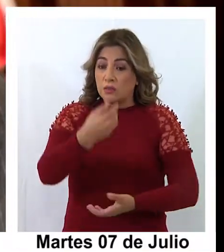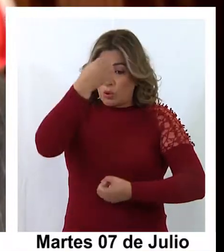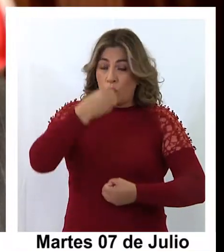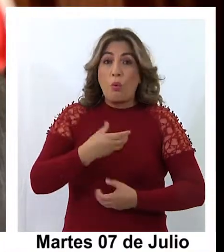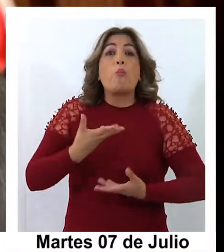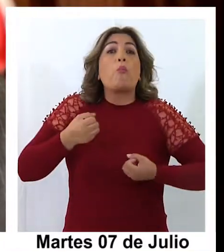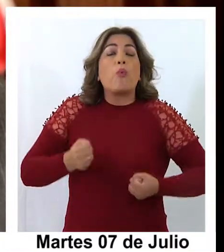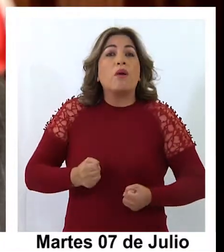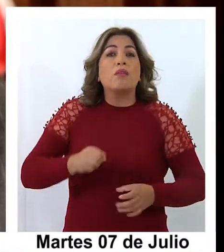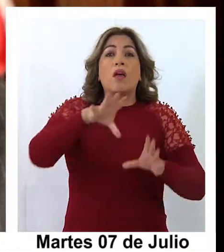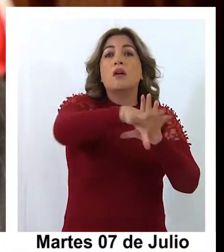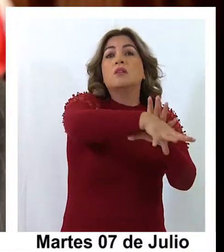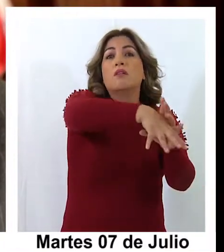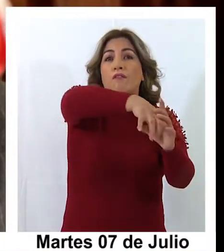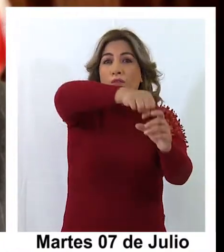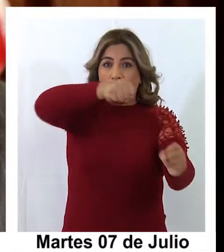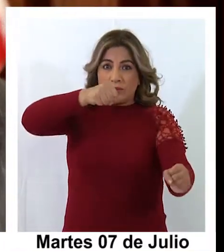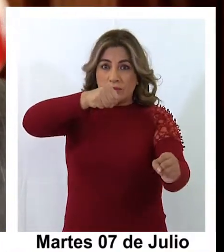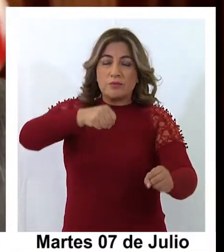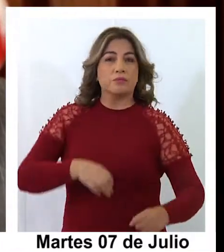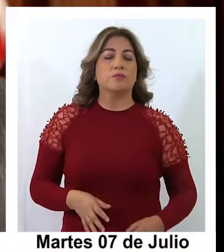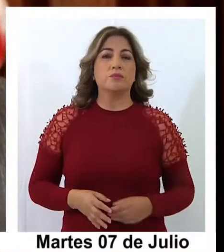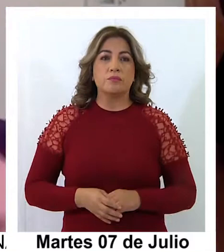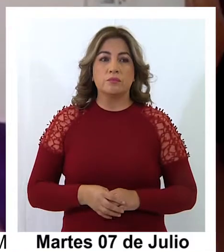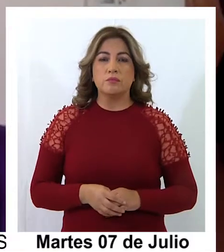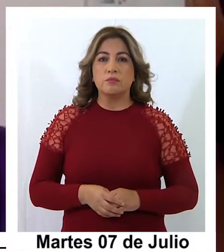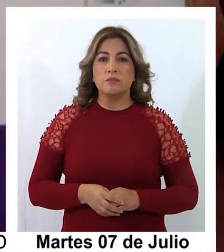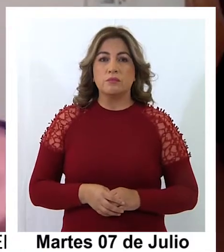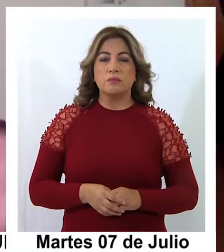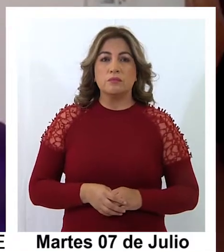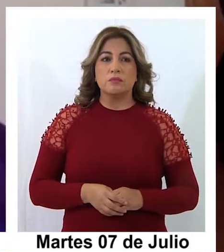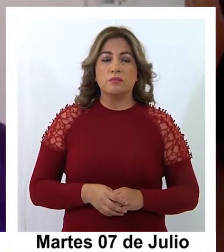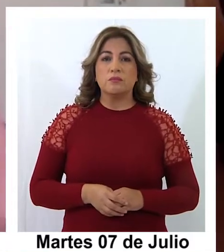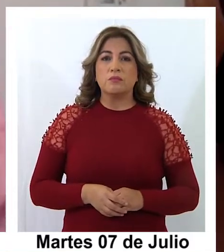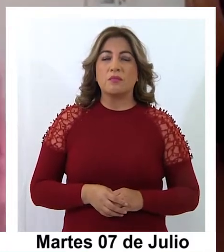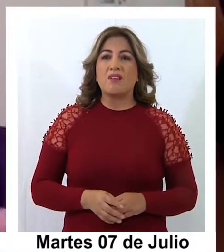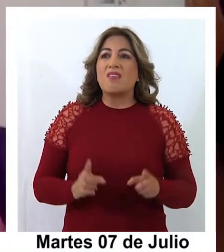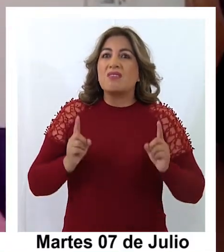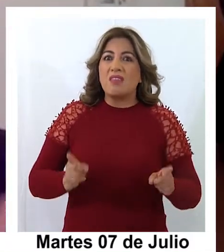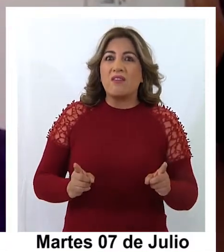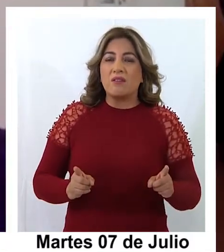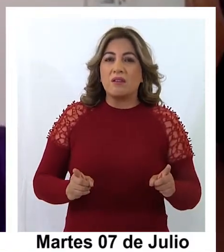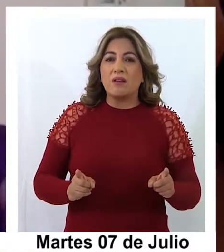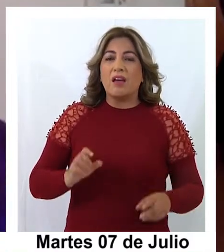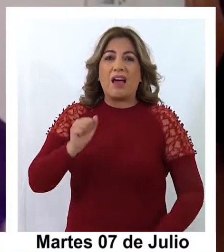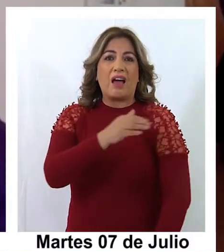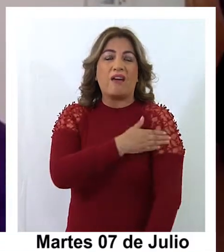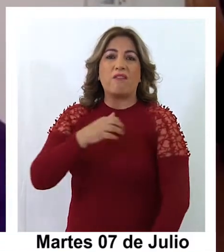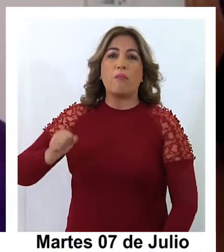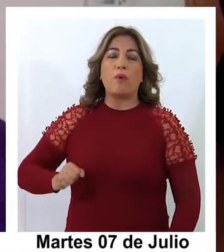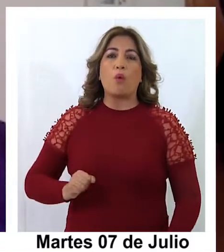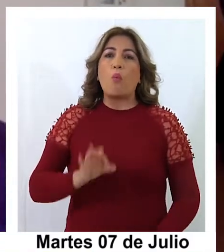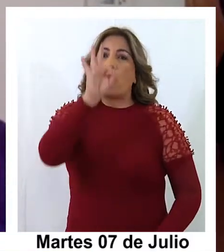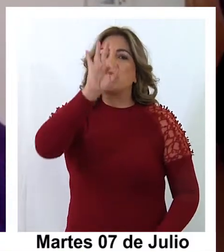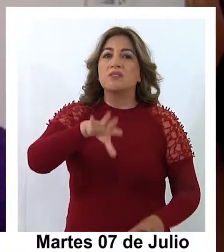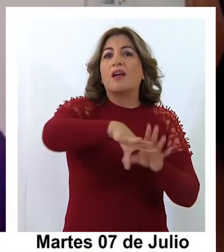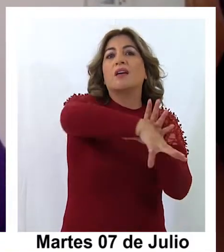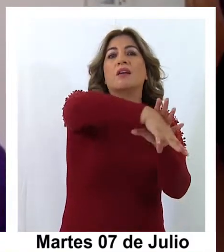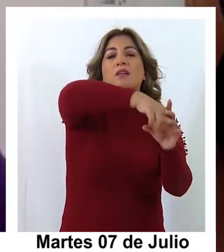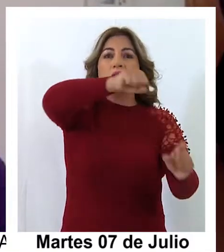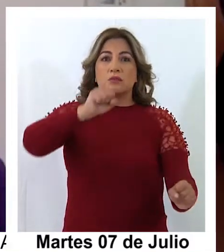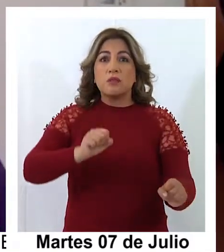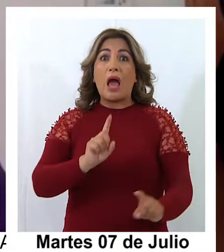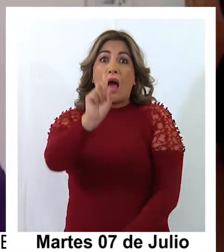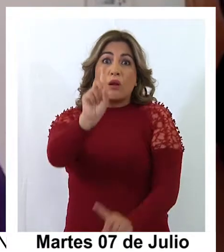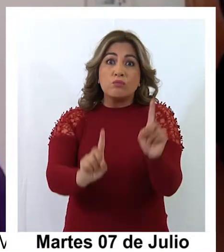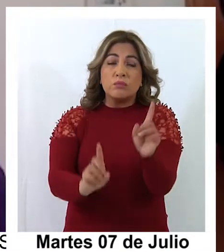sí puedan retirar sus fondos. Me abriría a entregar a que se puedan retirar un porcentaje de estos fondos en